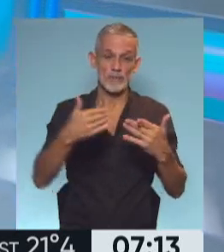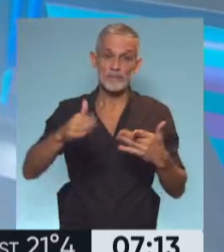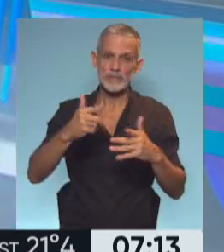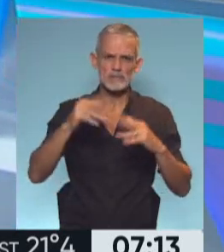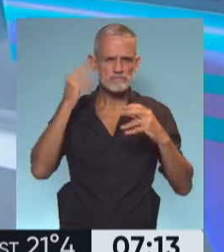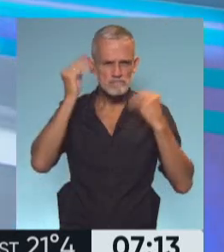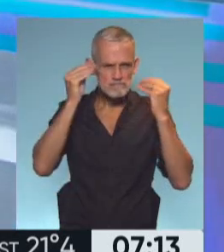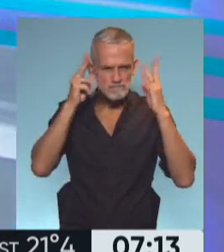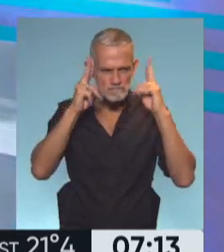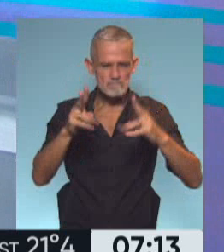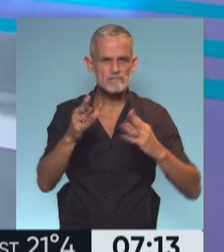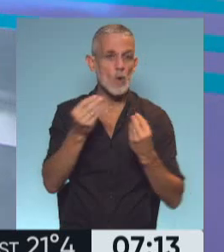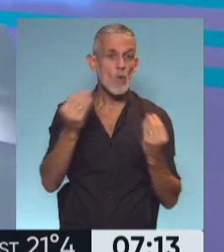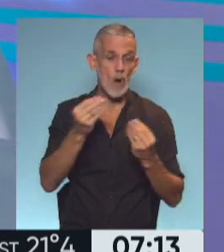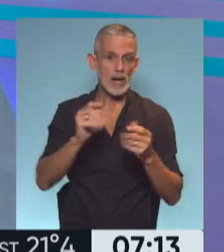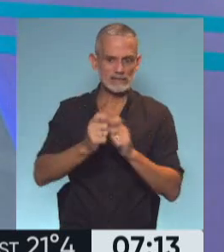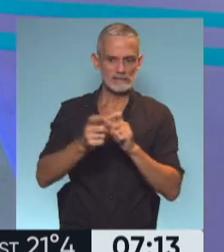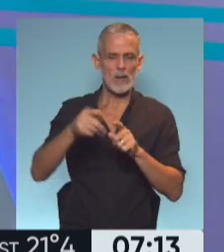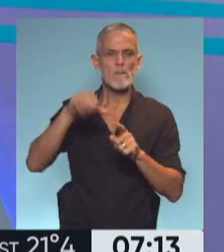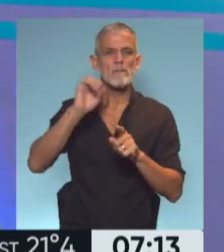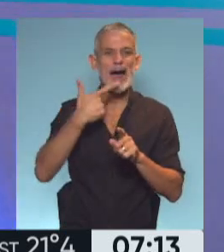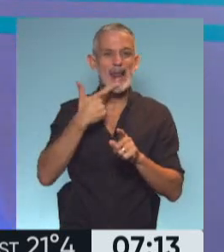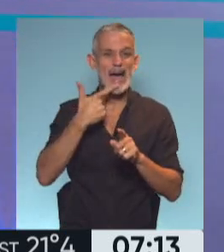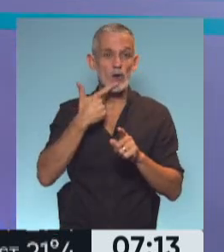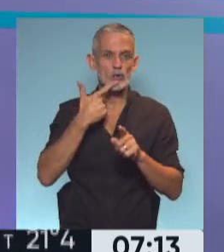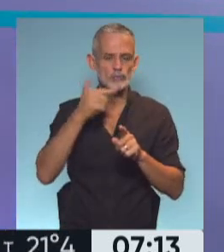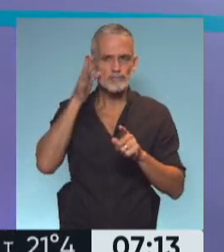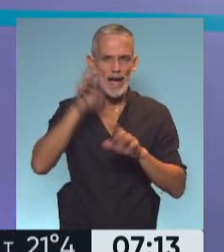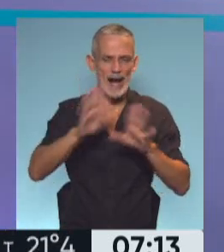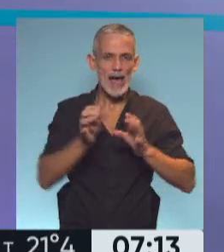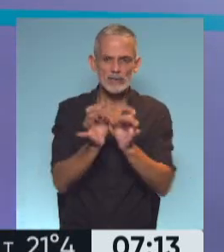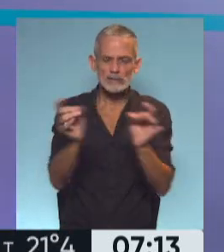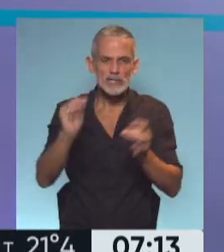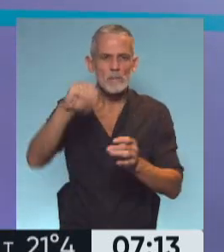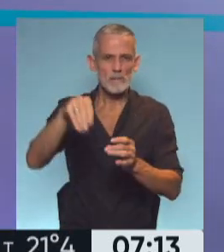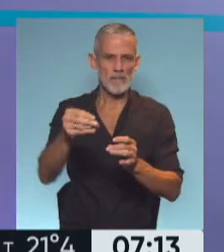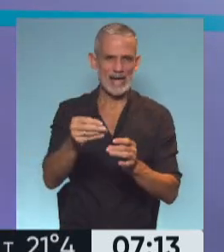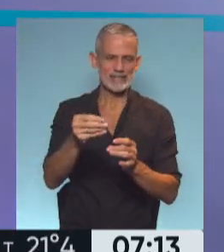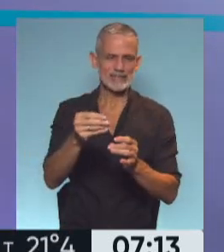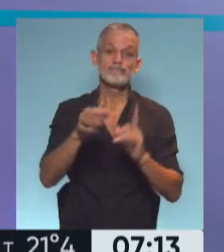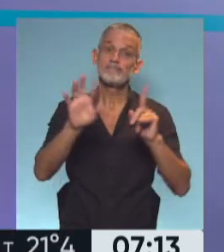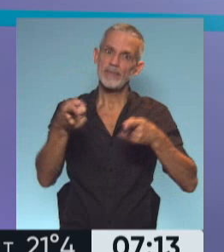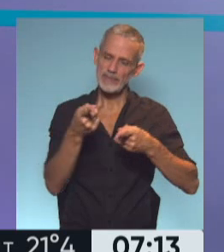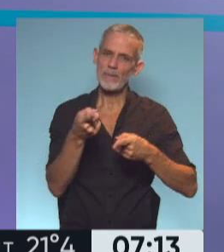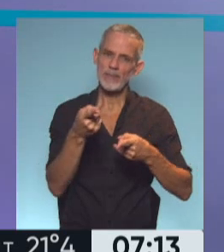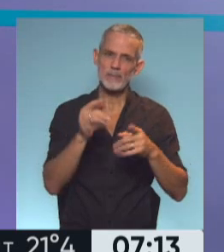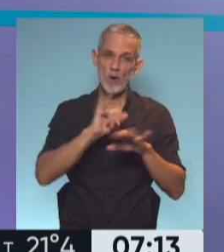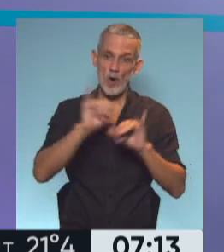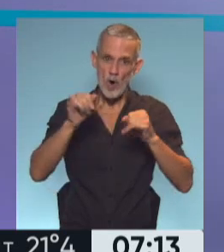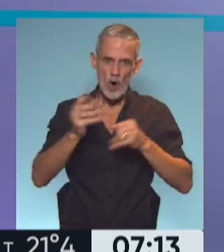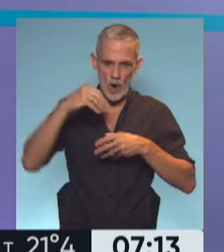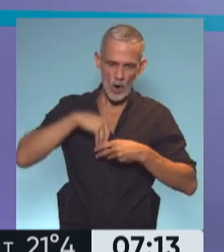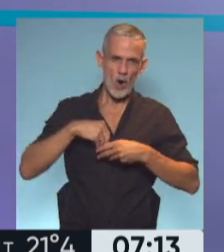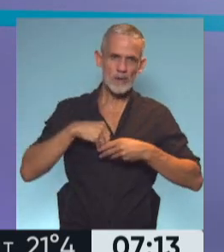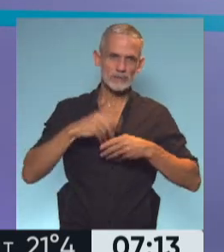está depositada, lo que decíamos, en la cepa de Manaos, que genera casos más graves, que es más contagiosa, y además lo que vos decías, sale la posibilidad